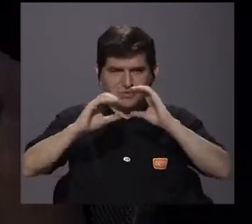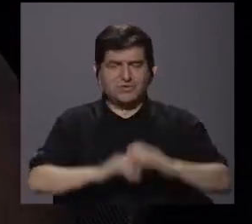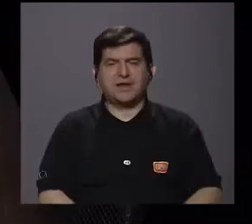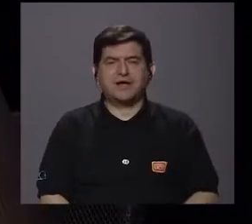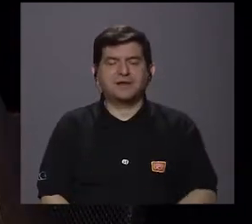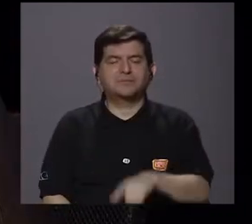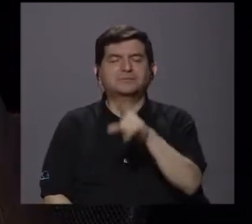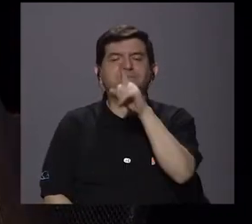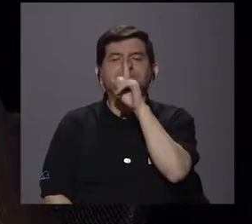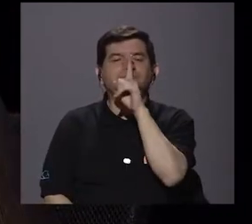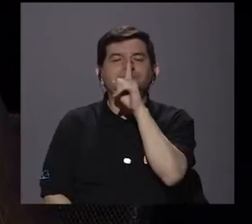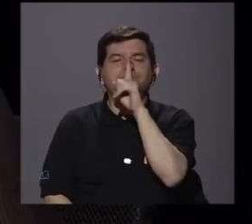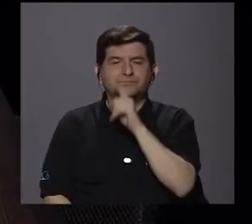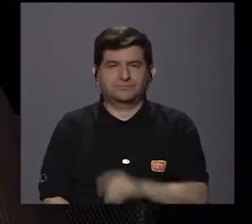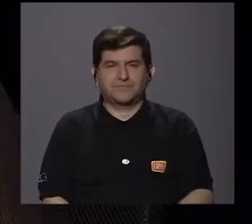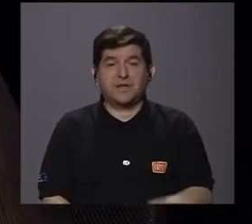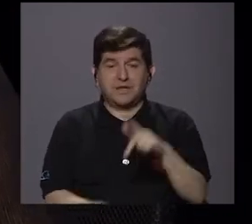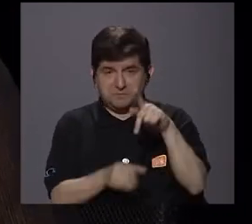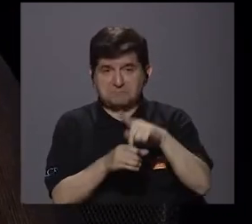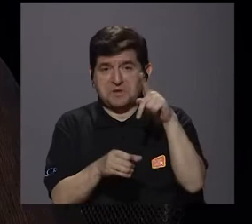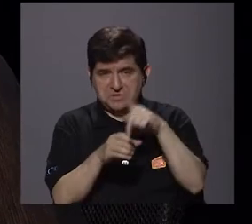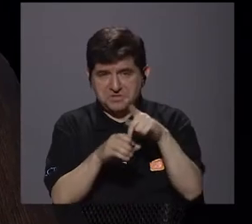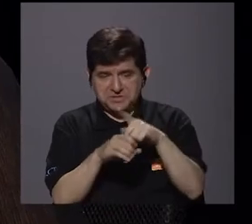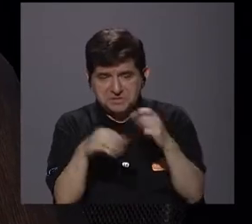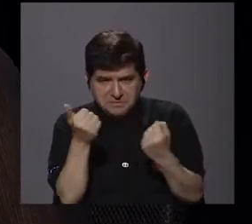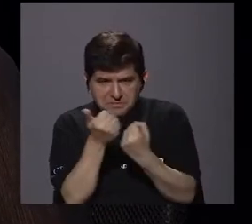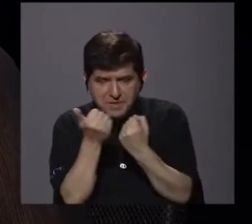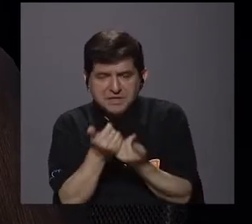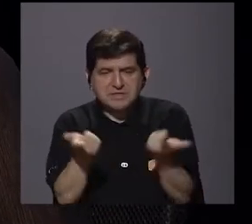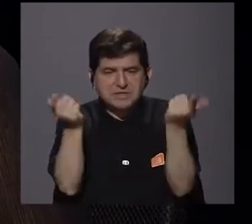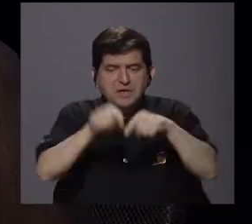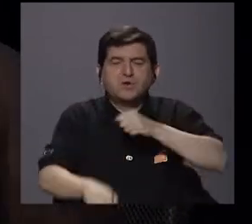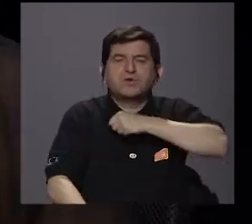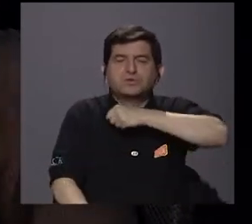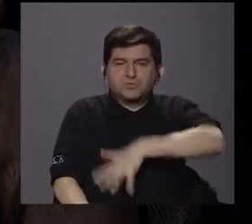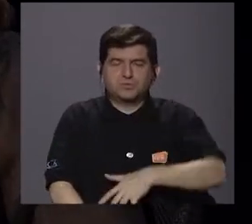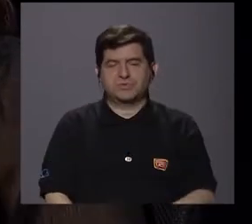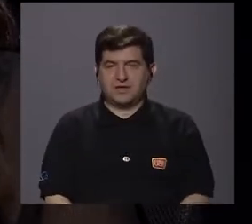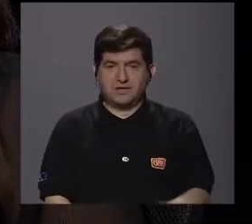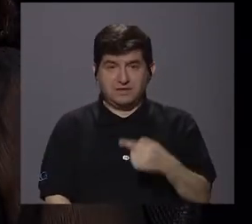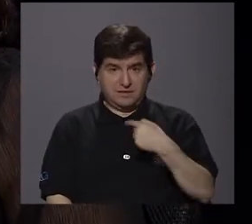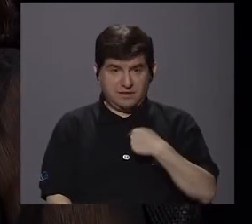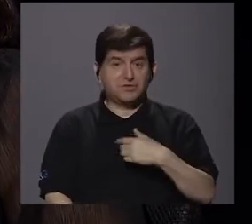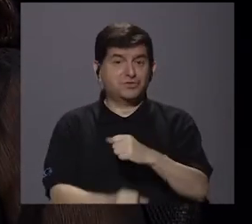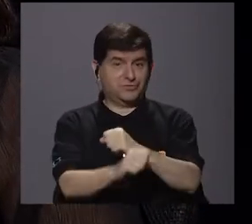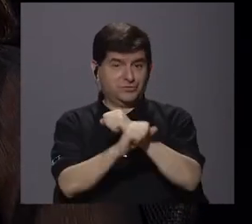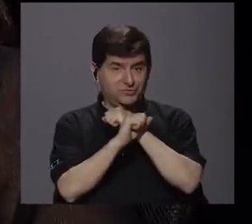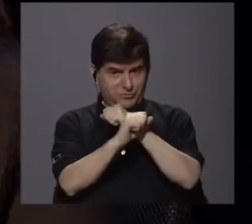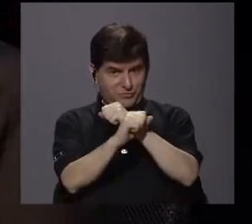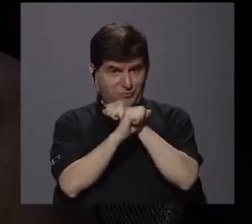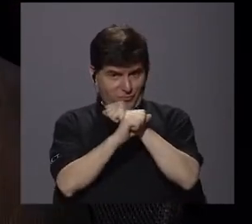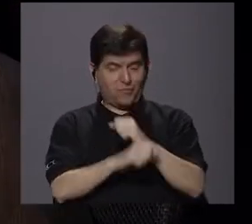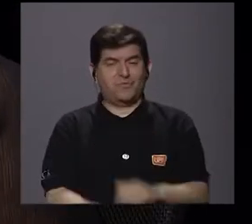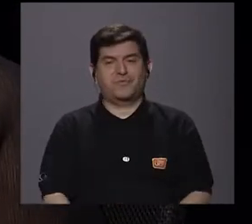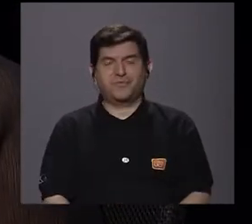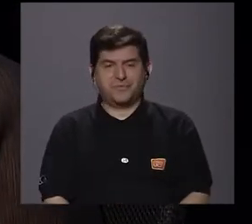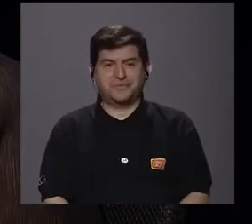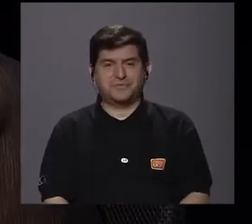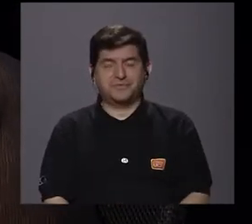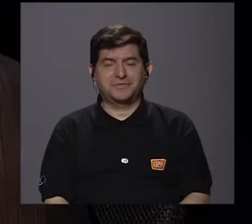guardan silencio y son cómplices de lo que está pasando en Palestina. Porque yo le aseguro que sin